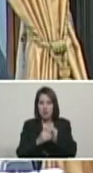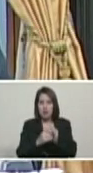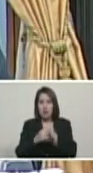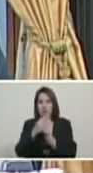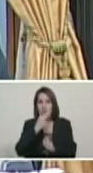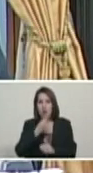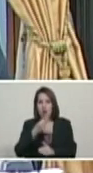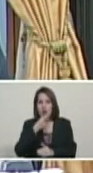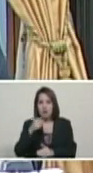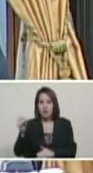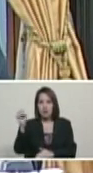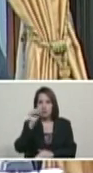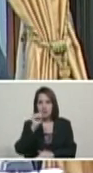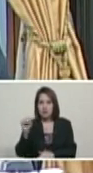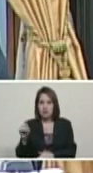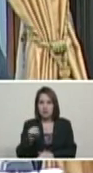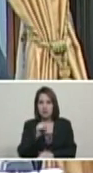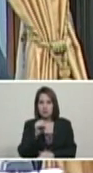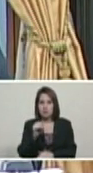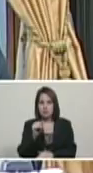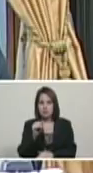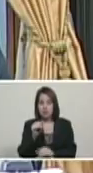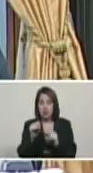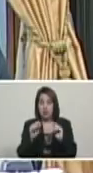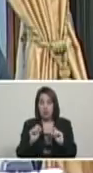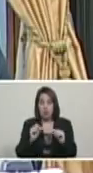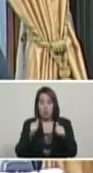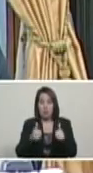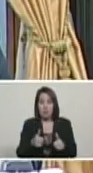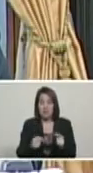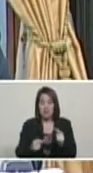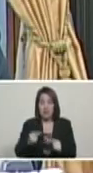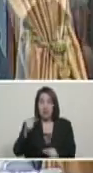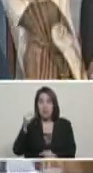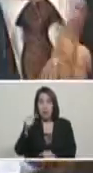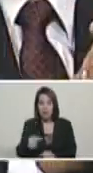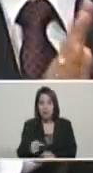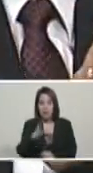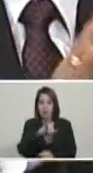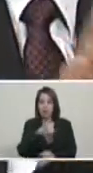a partir del día de mañana, 30 de noviembre.